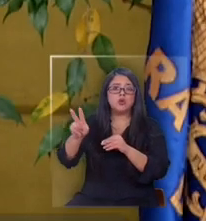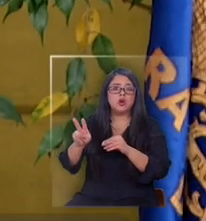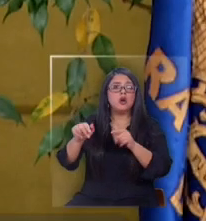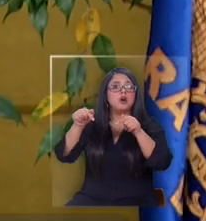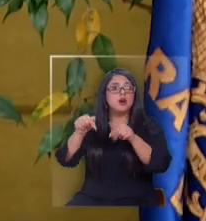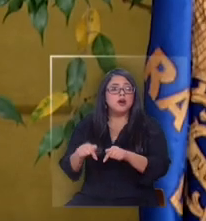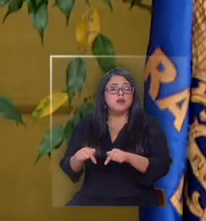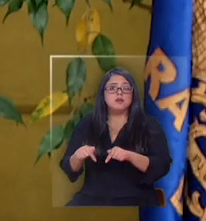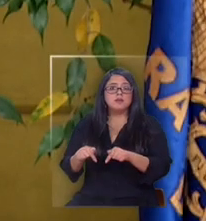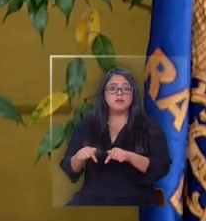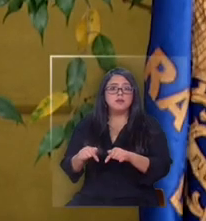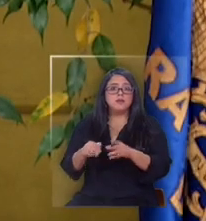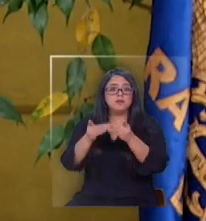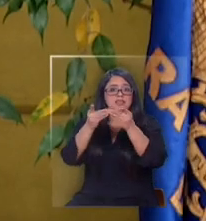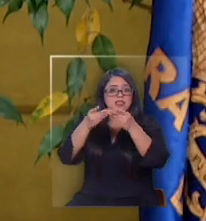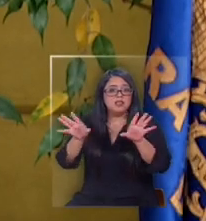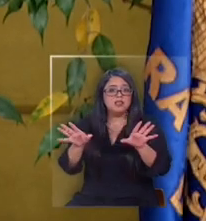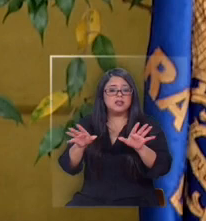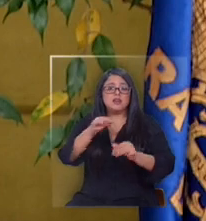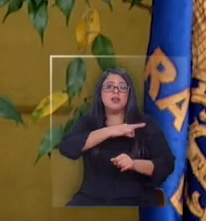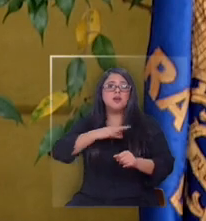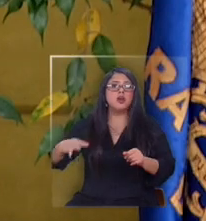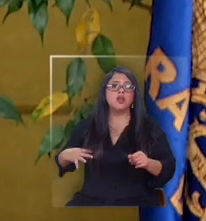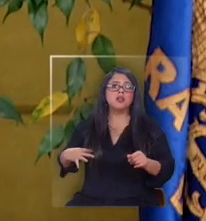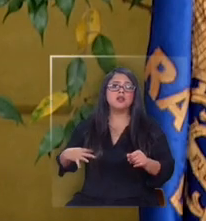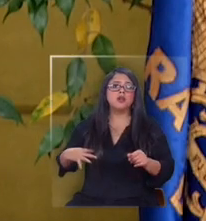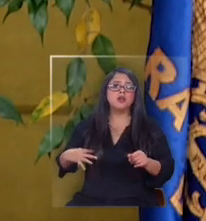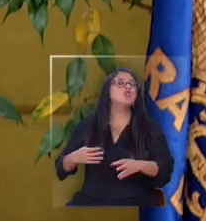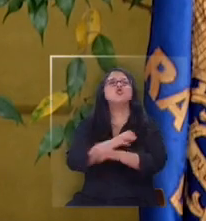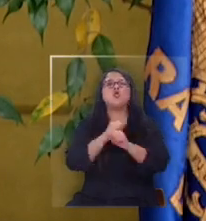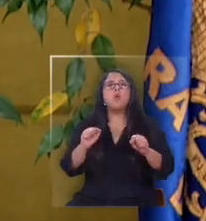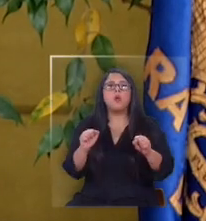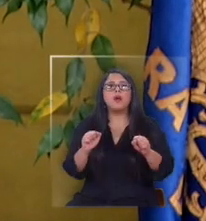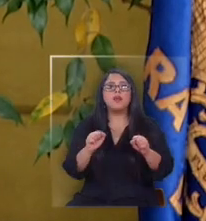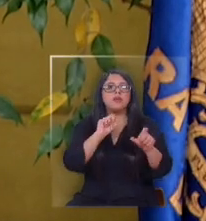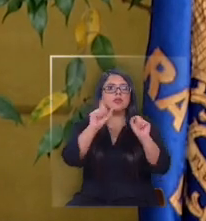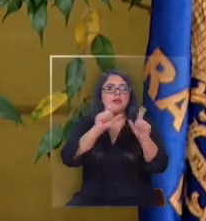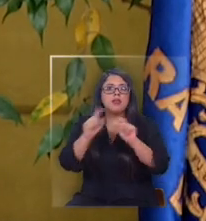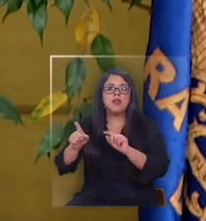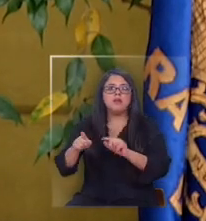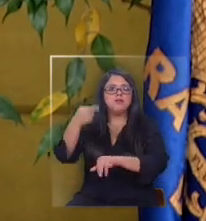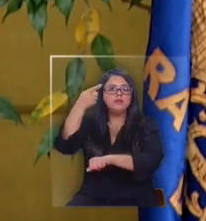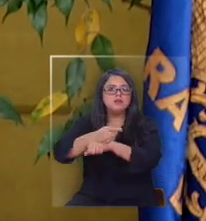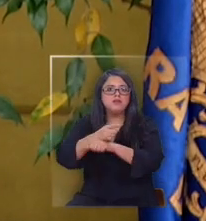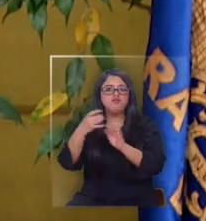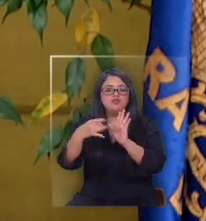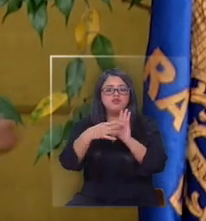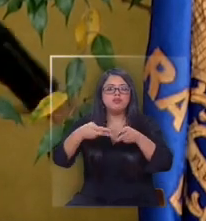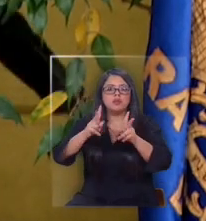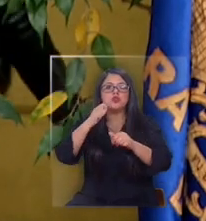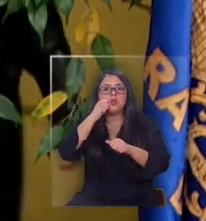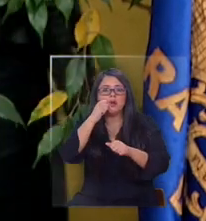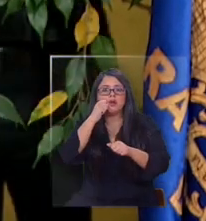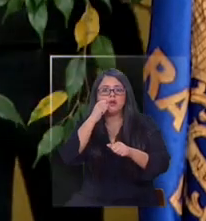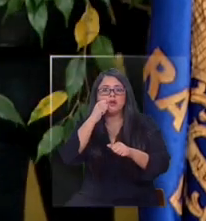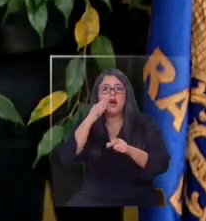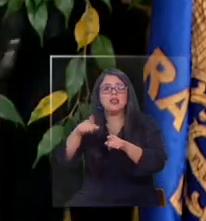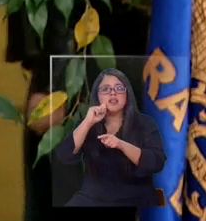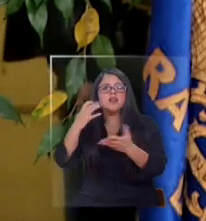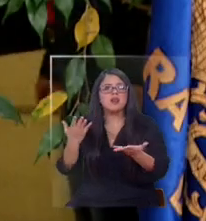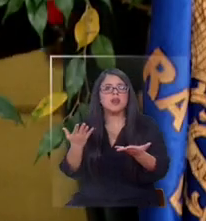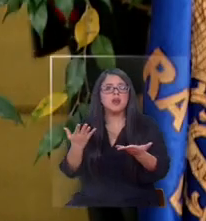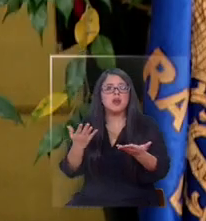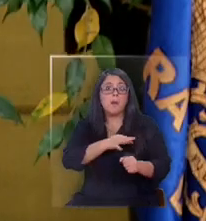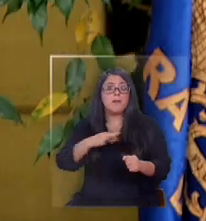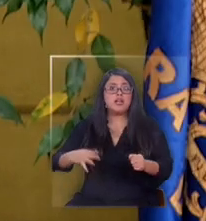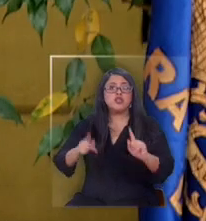democracia, ningún ministro ni ministra puede defender una dictadura que violó los derechos humanos. Se requiere tener una ministra que esté